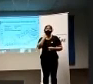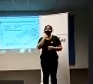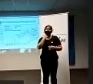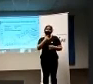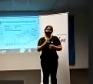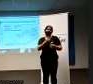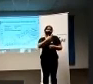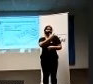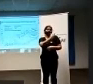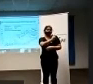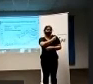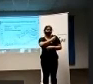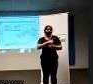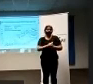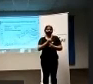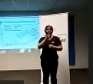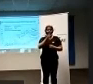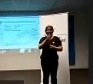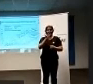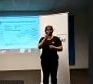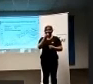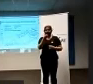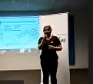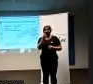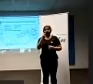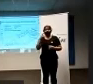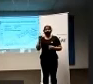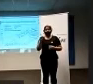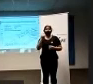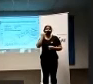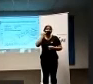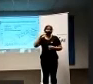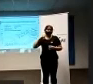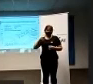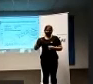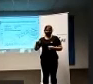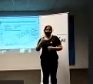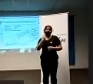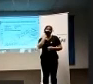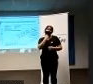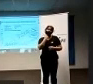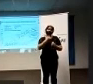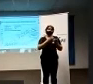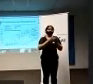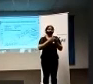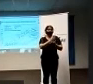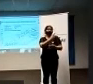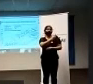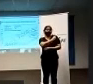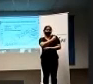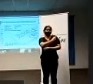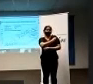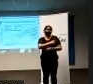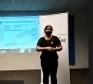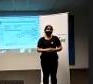etario 46.000 niños, y hubo una tasa de deserción del 10% entre enero y el